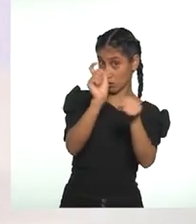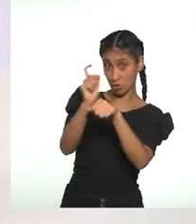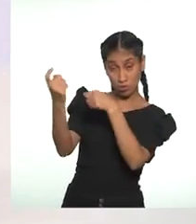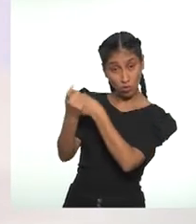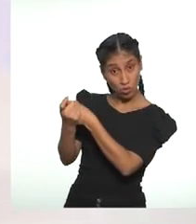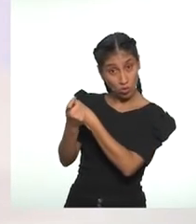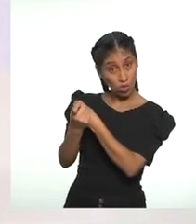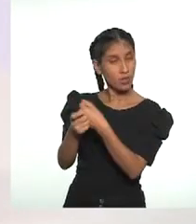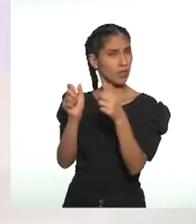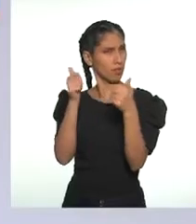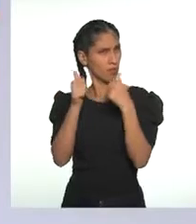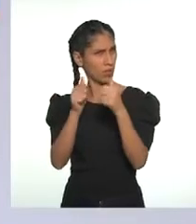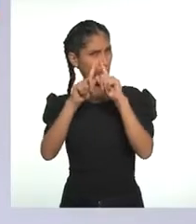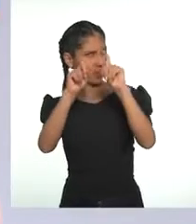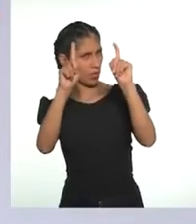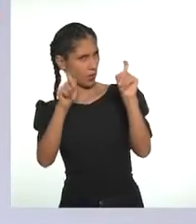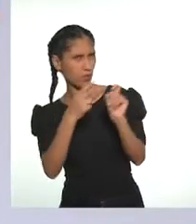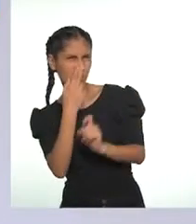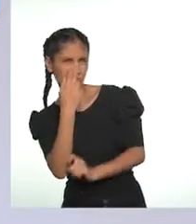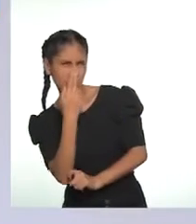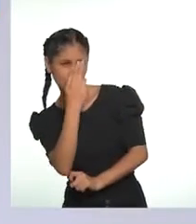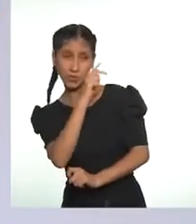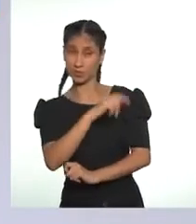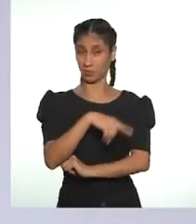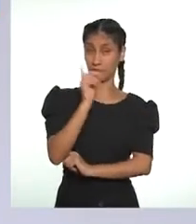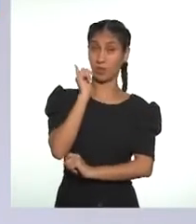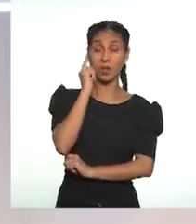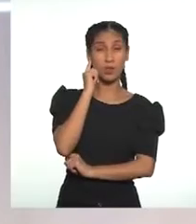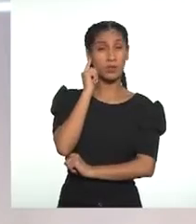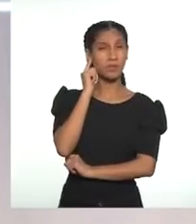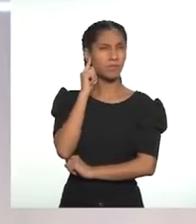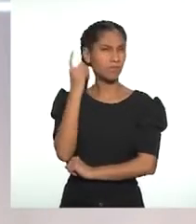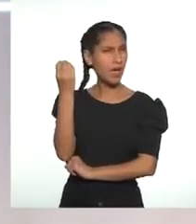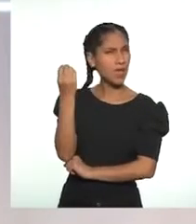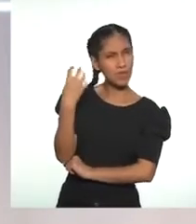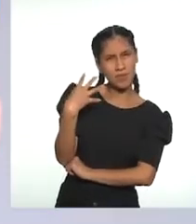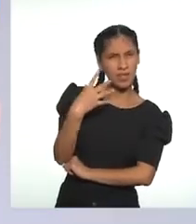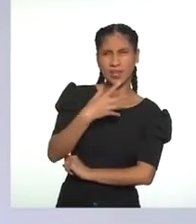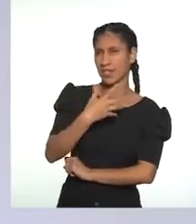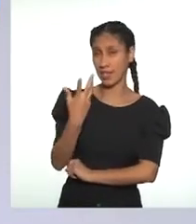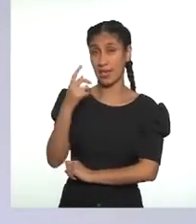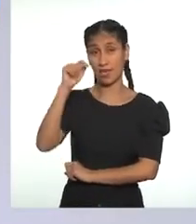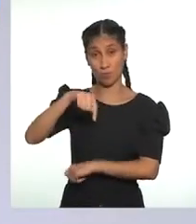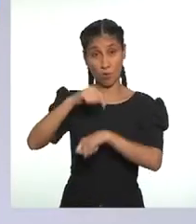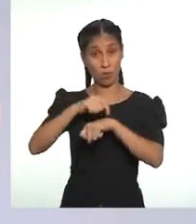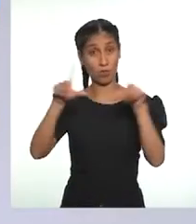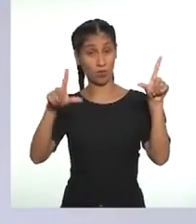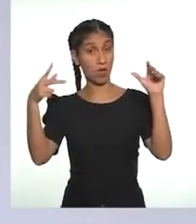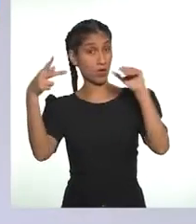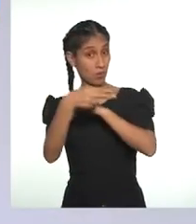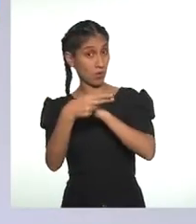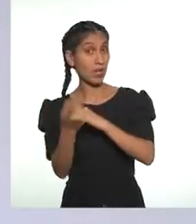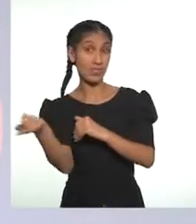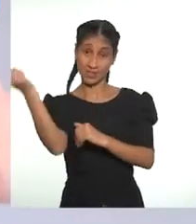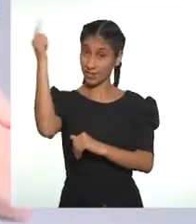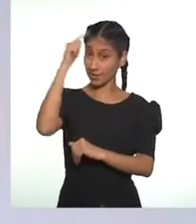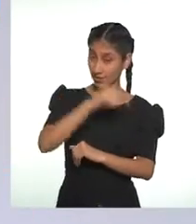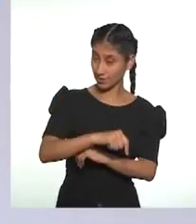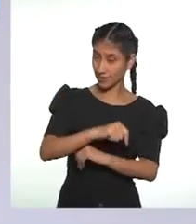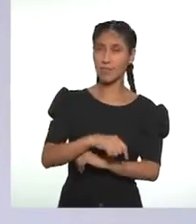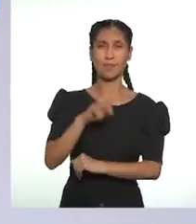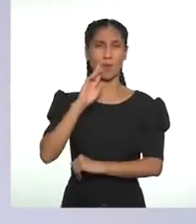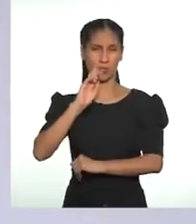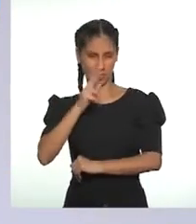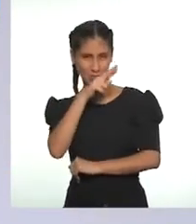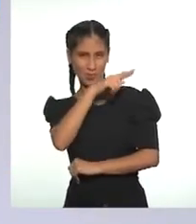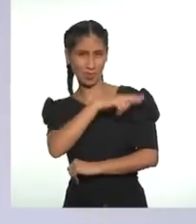las instrucciones? Excelente pregunta, Tocino. Me indican que es momento de ir a una pausa, así que